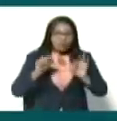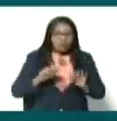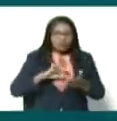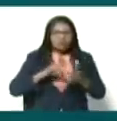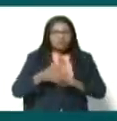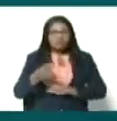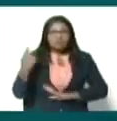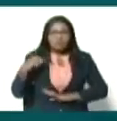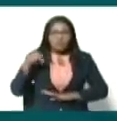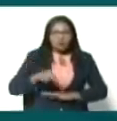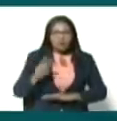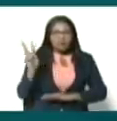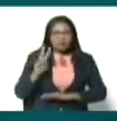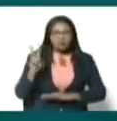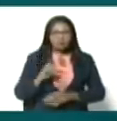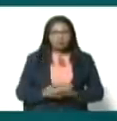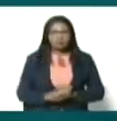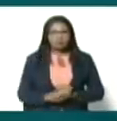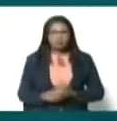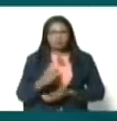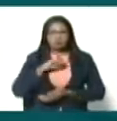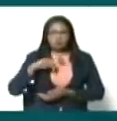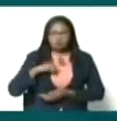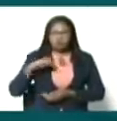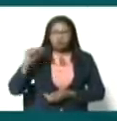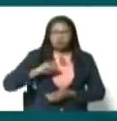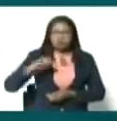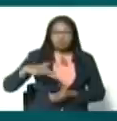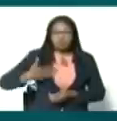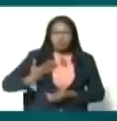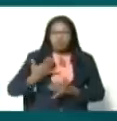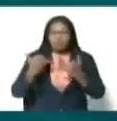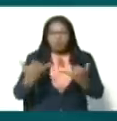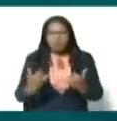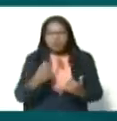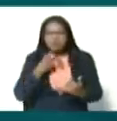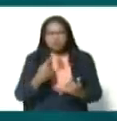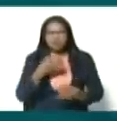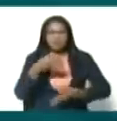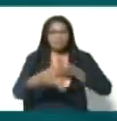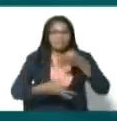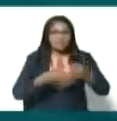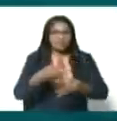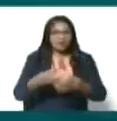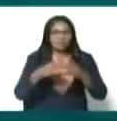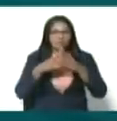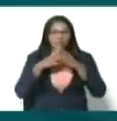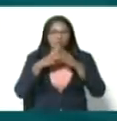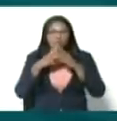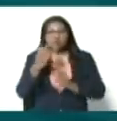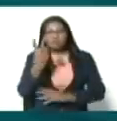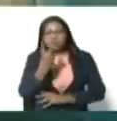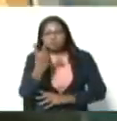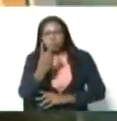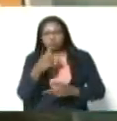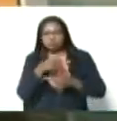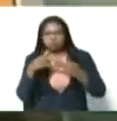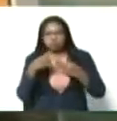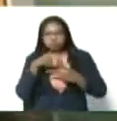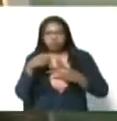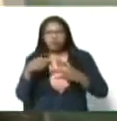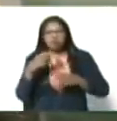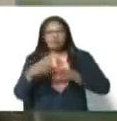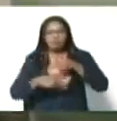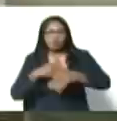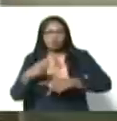tenemos aquí en Venezuela. Nosotros podemos ya decir que tenemos 2 líneas de producción en este momento, una línea de